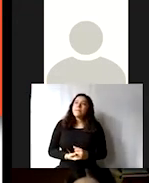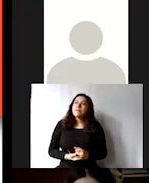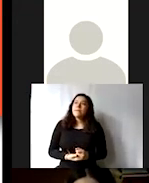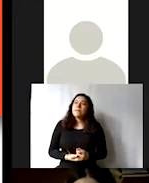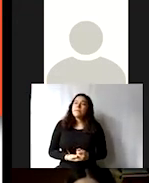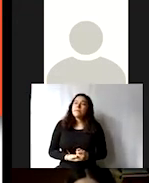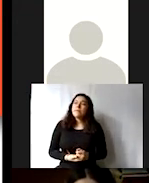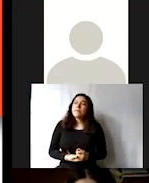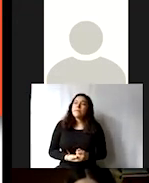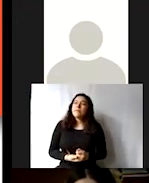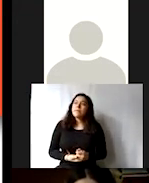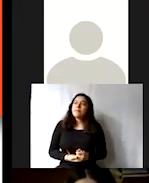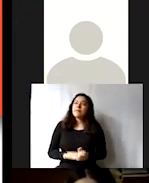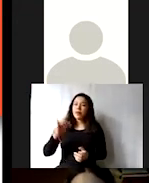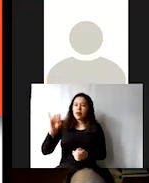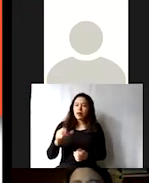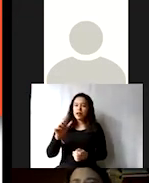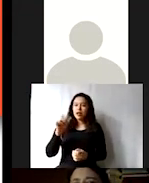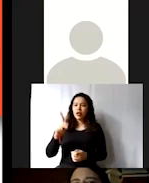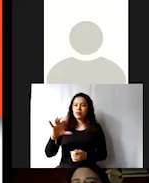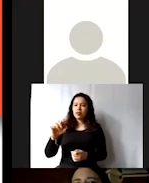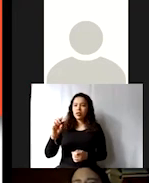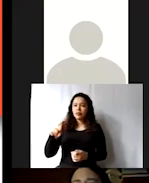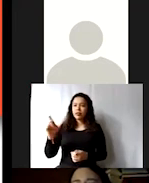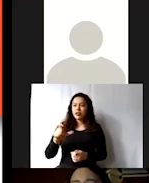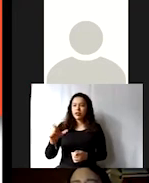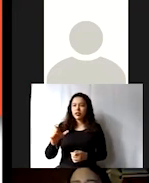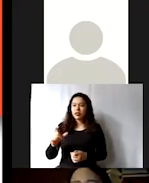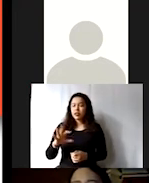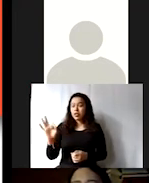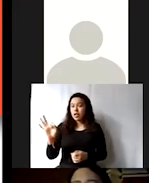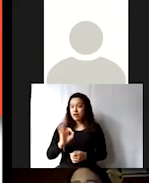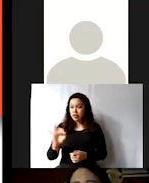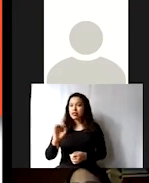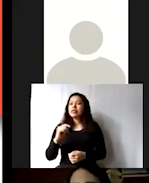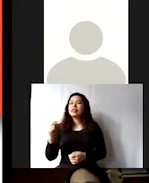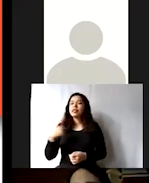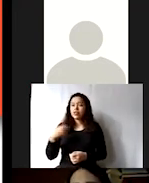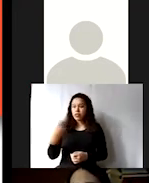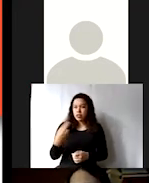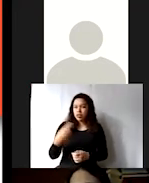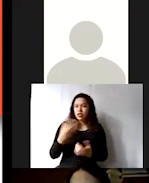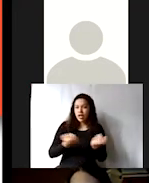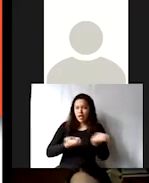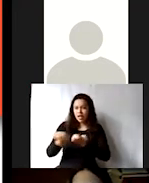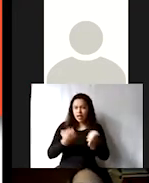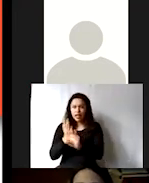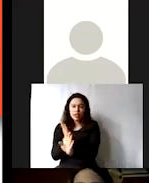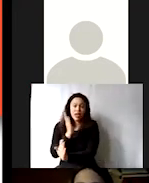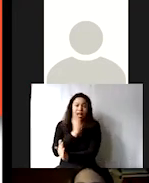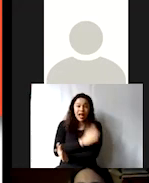de la hub de CDMX, puede que sí requiera enviarles algún ejercicio previo